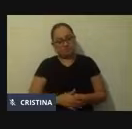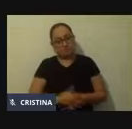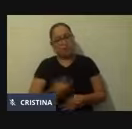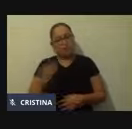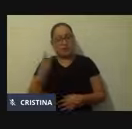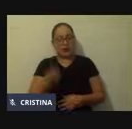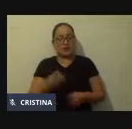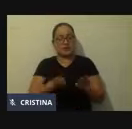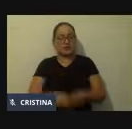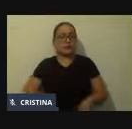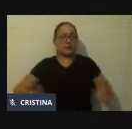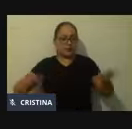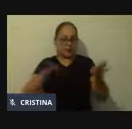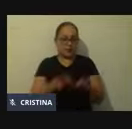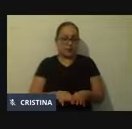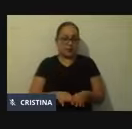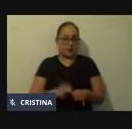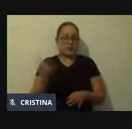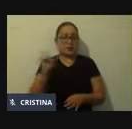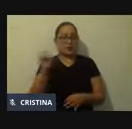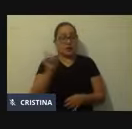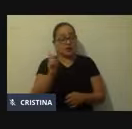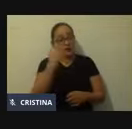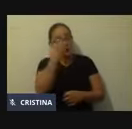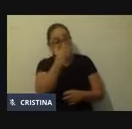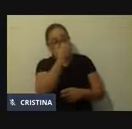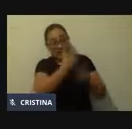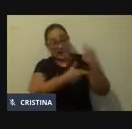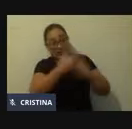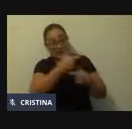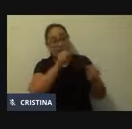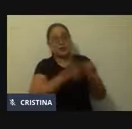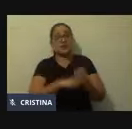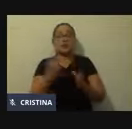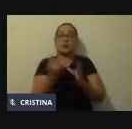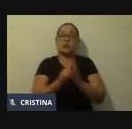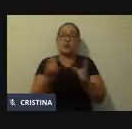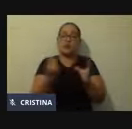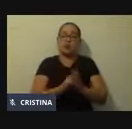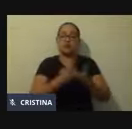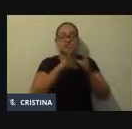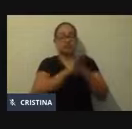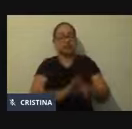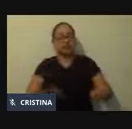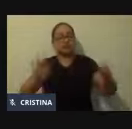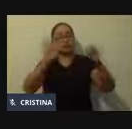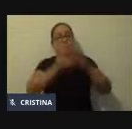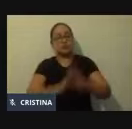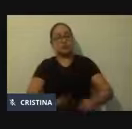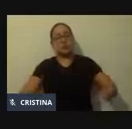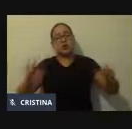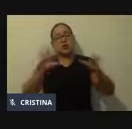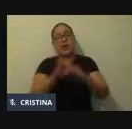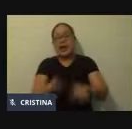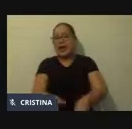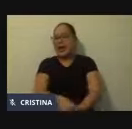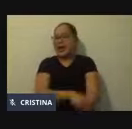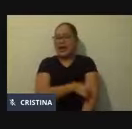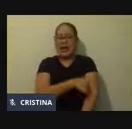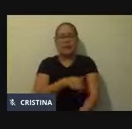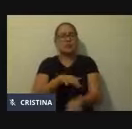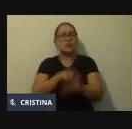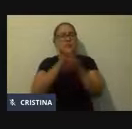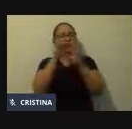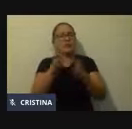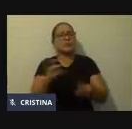las pláticas al regresar a clases. Por eso hay que explicar muy bien, ¿no? El tema de